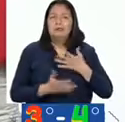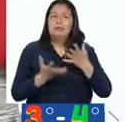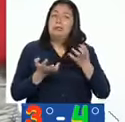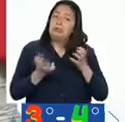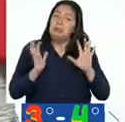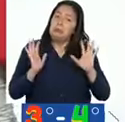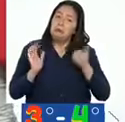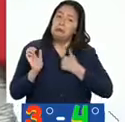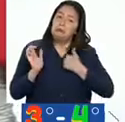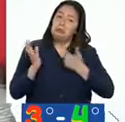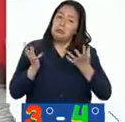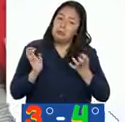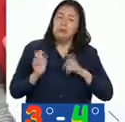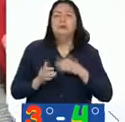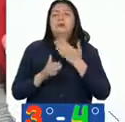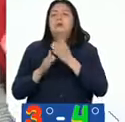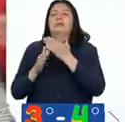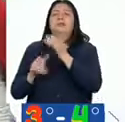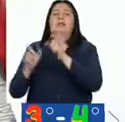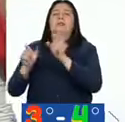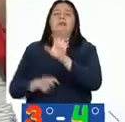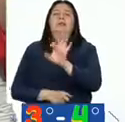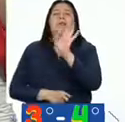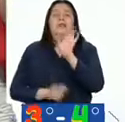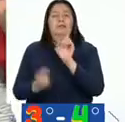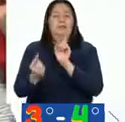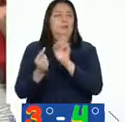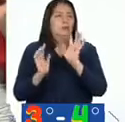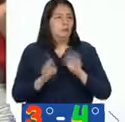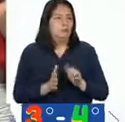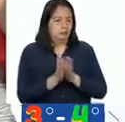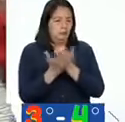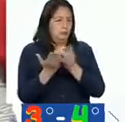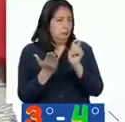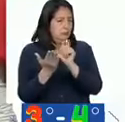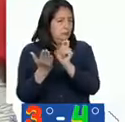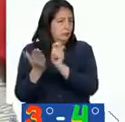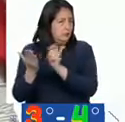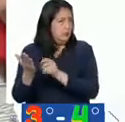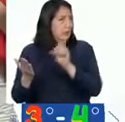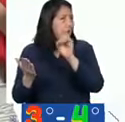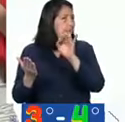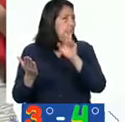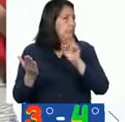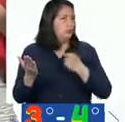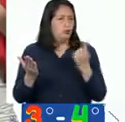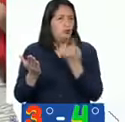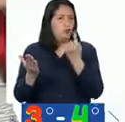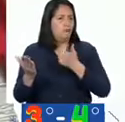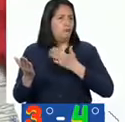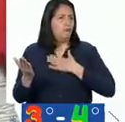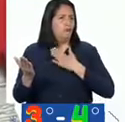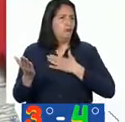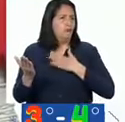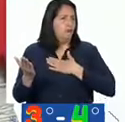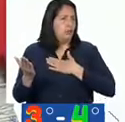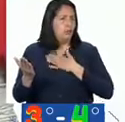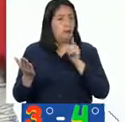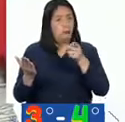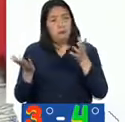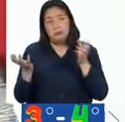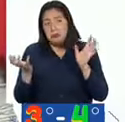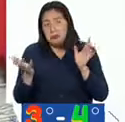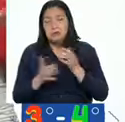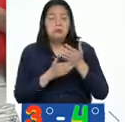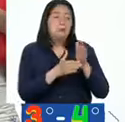deseamos, podemos compartirlos con quienes elijamos. Nuestro diario, por ejemplo, es un texto solo para nosotros. Si ustedes